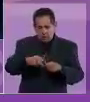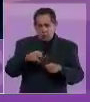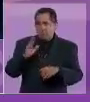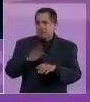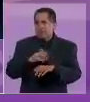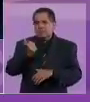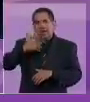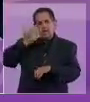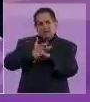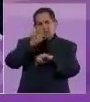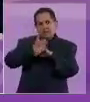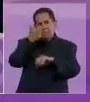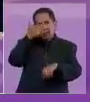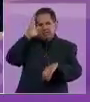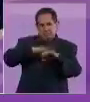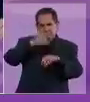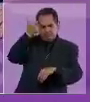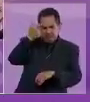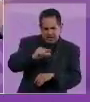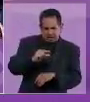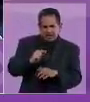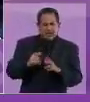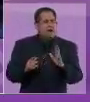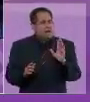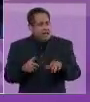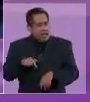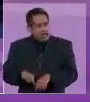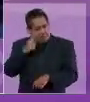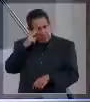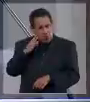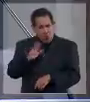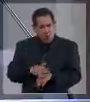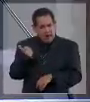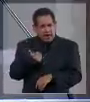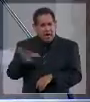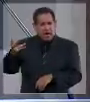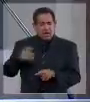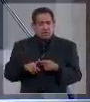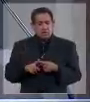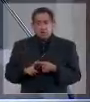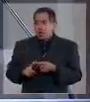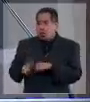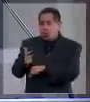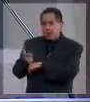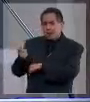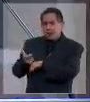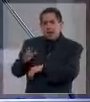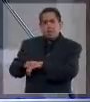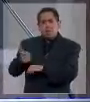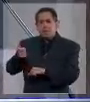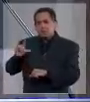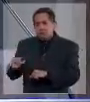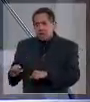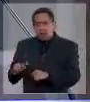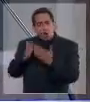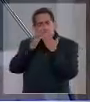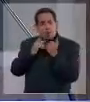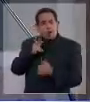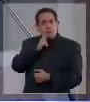que en Estados Unidos. Es más cara que en Guatemala, que no tienen